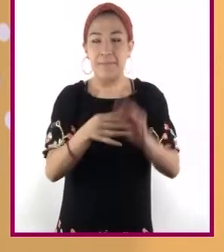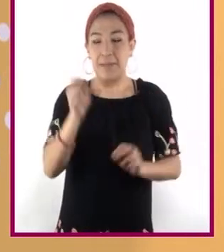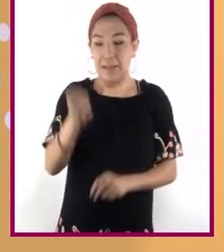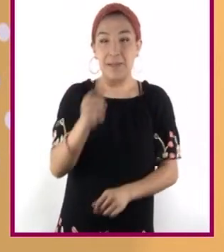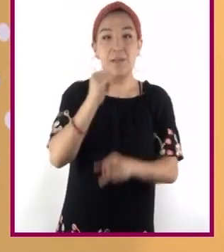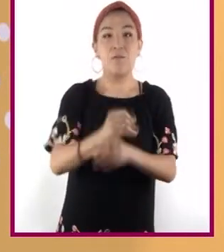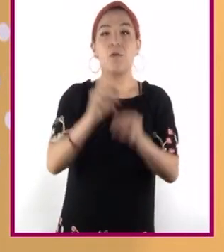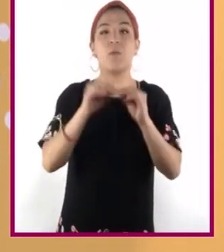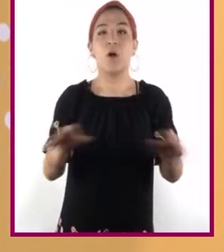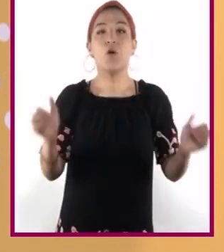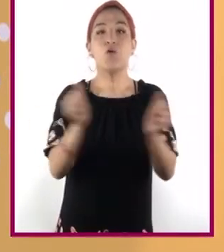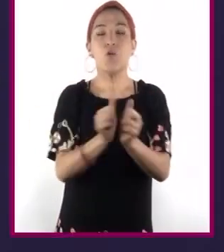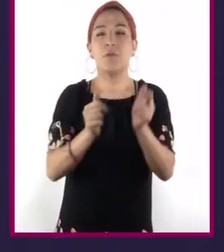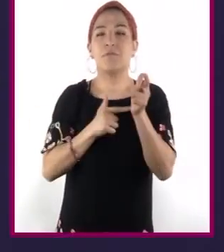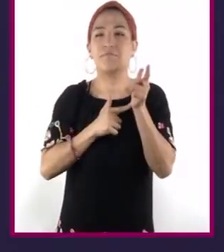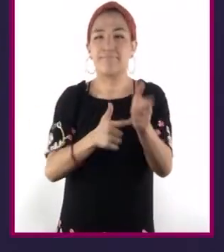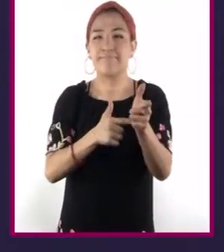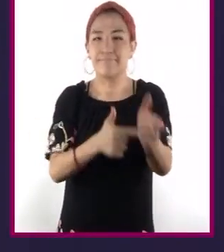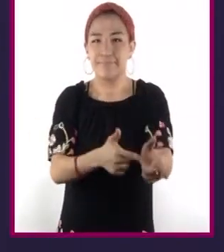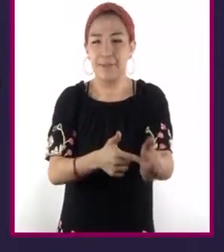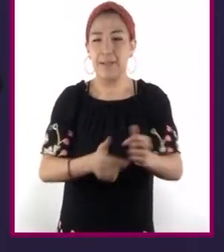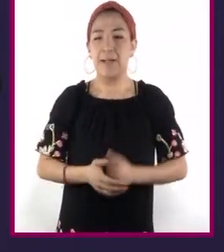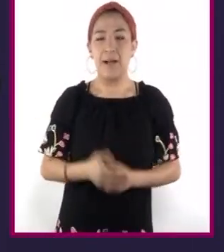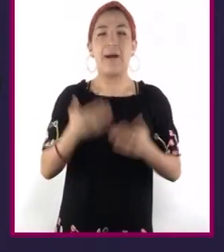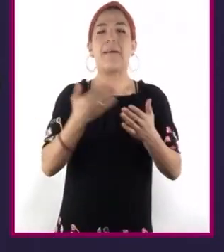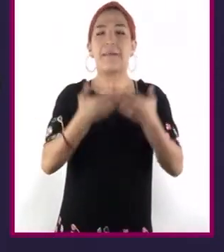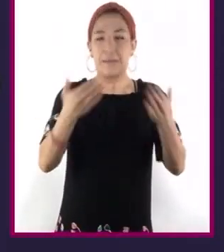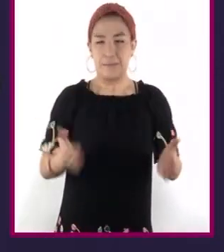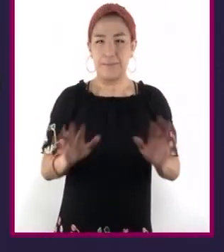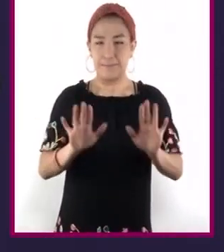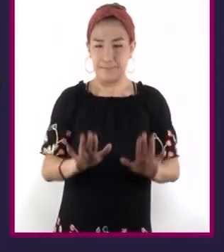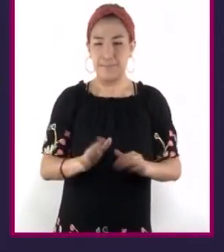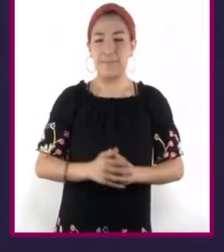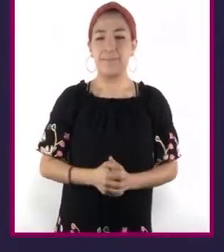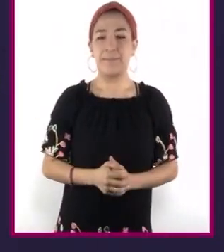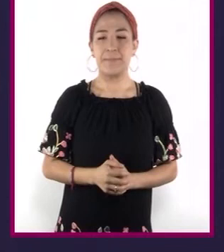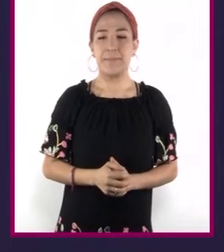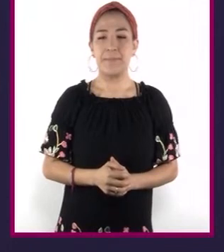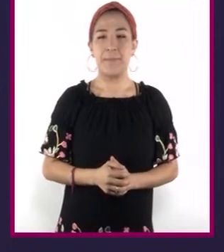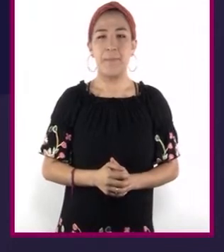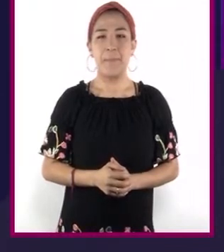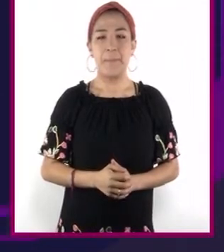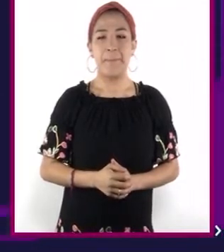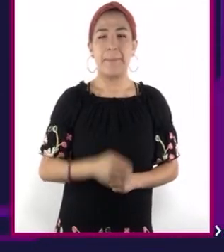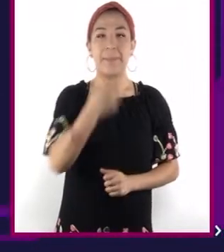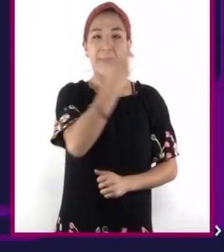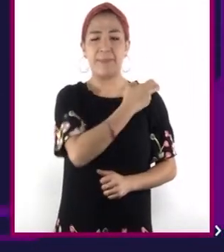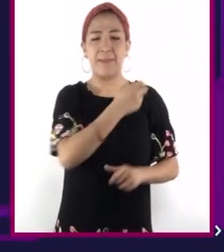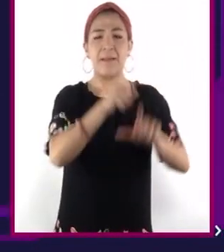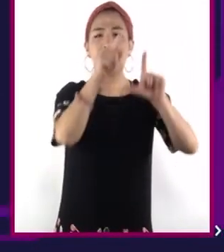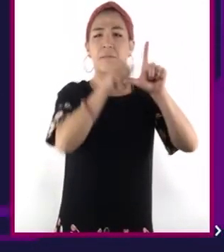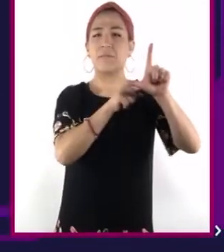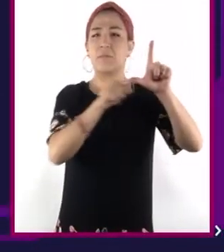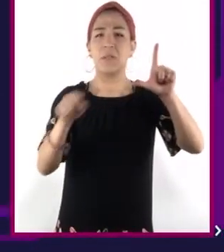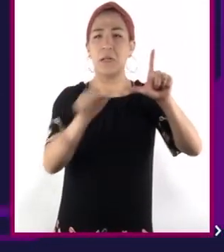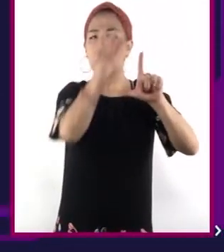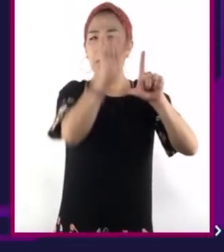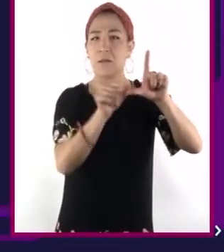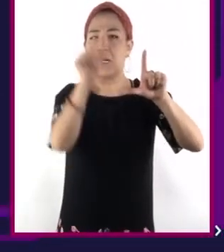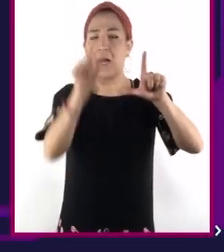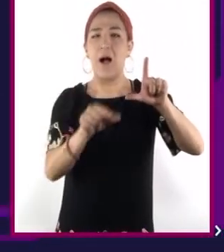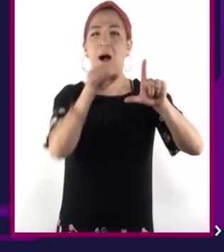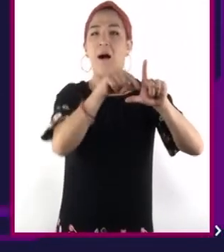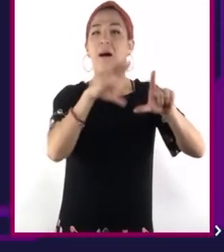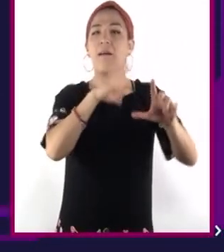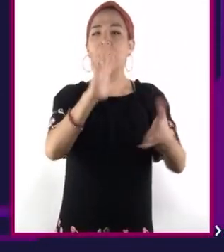cantidades son continuas. Ahora bien, en las gráficas de barras, las barras se encuentran separadas porque